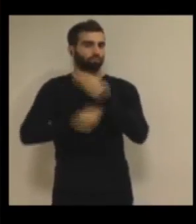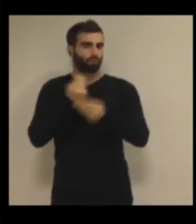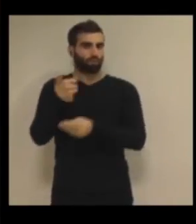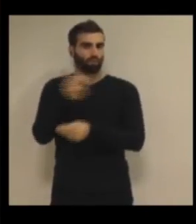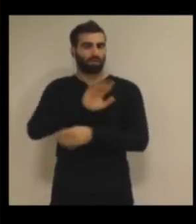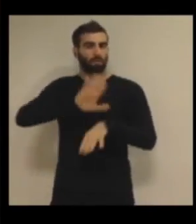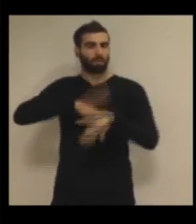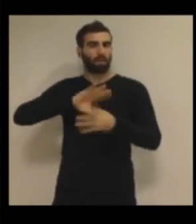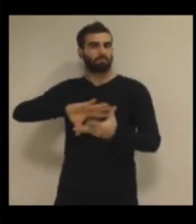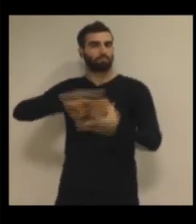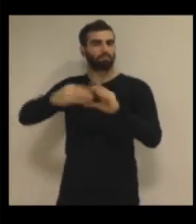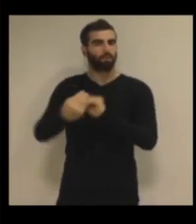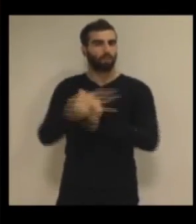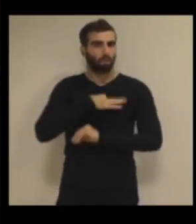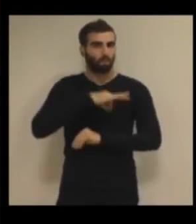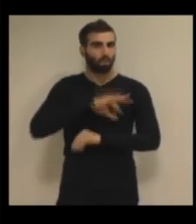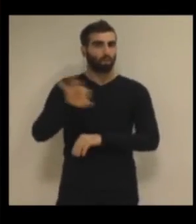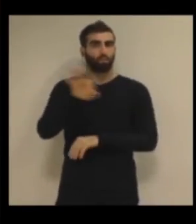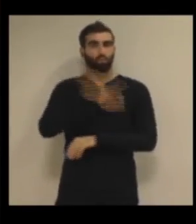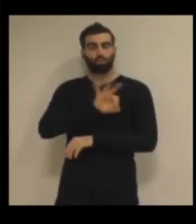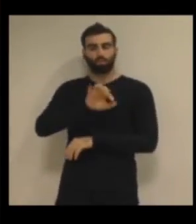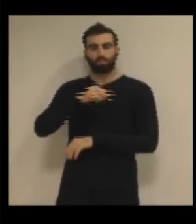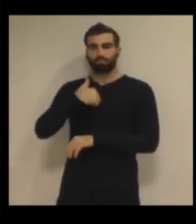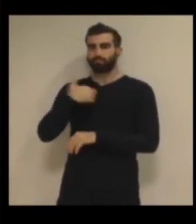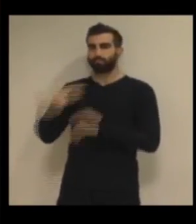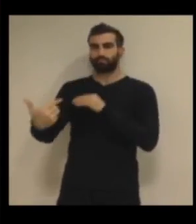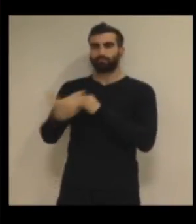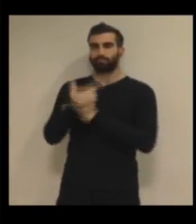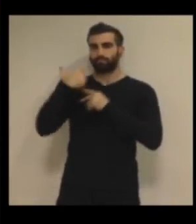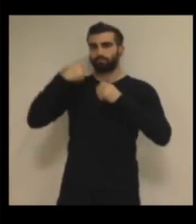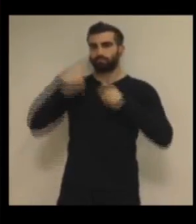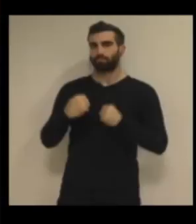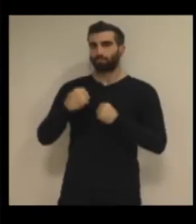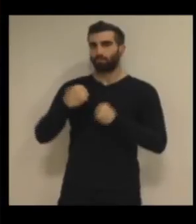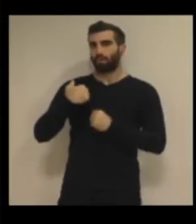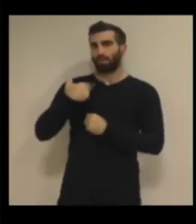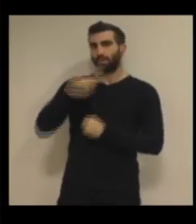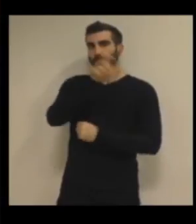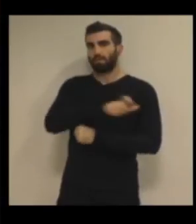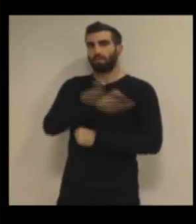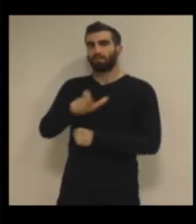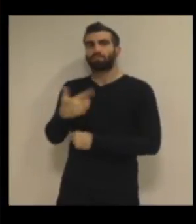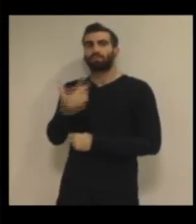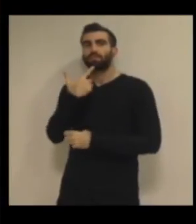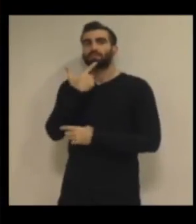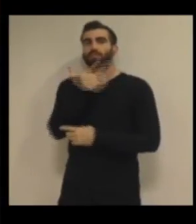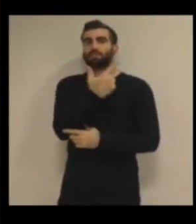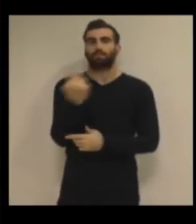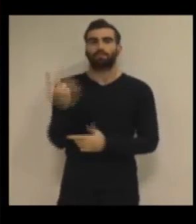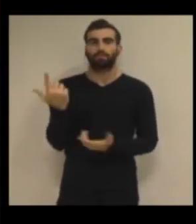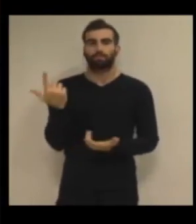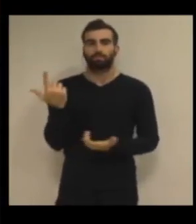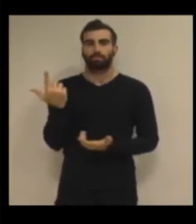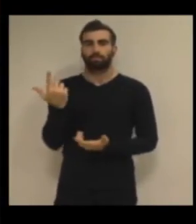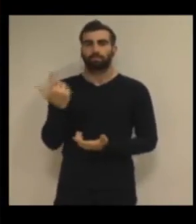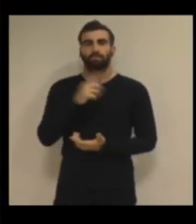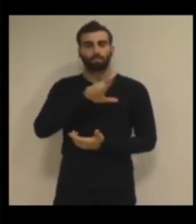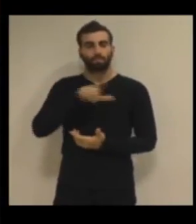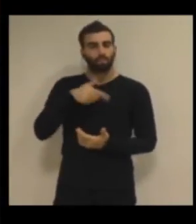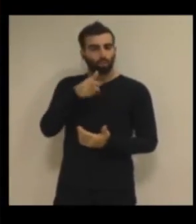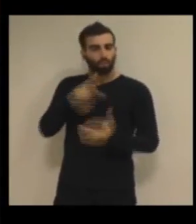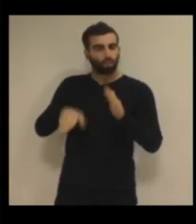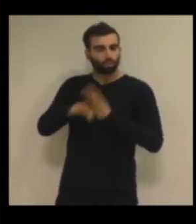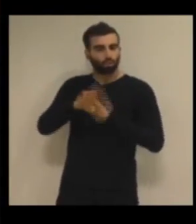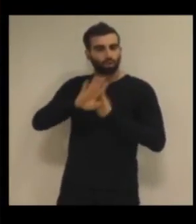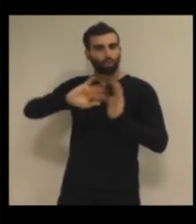compatible, o te verías obligado a decirle a la población, pues o sigues usando la